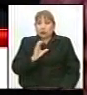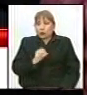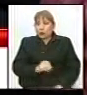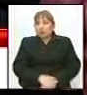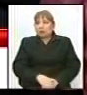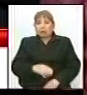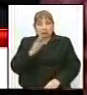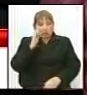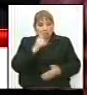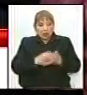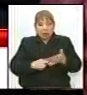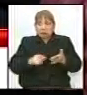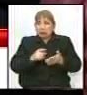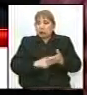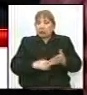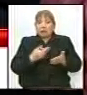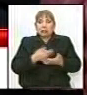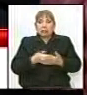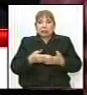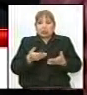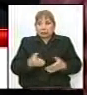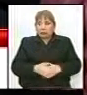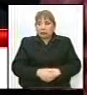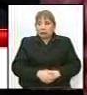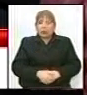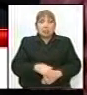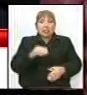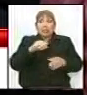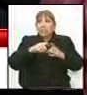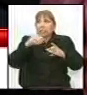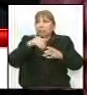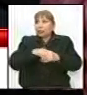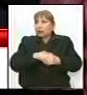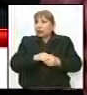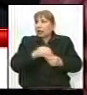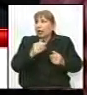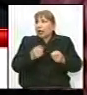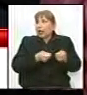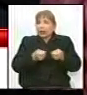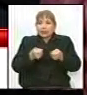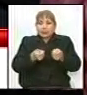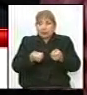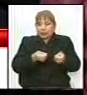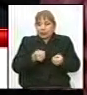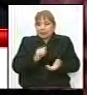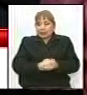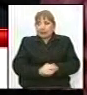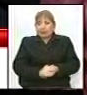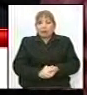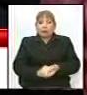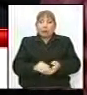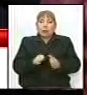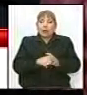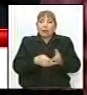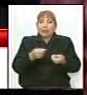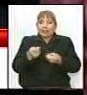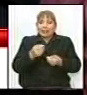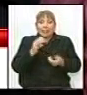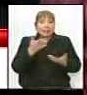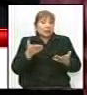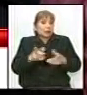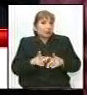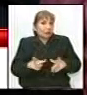haberse anulado la segunda adquisición del kit electoral en sede administrativa en base a una pericia dispuesta en dicha